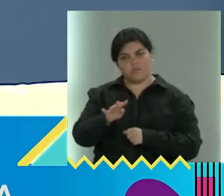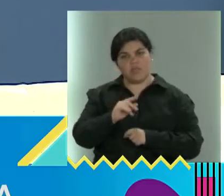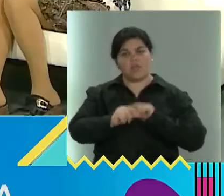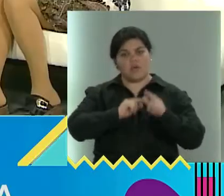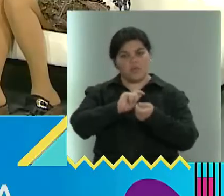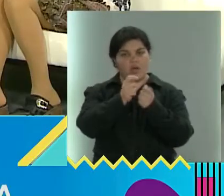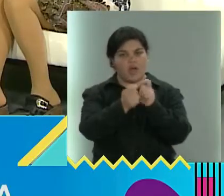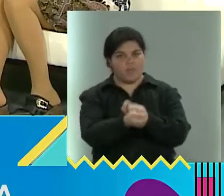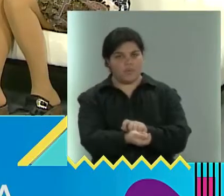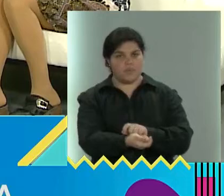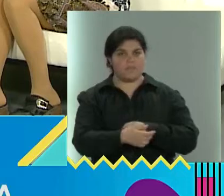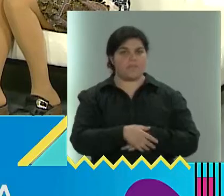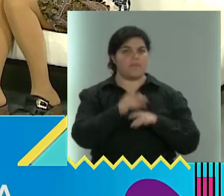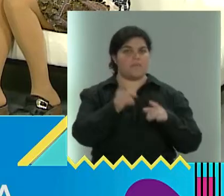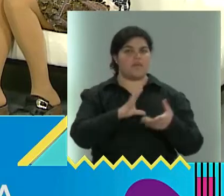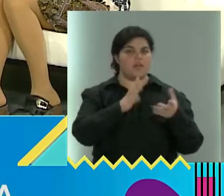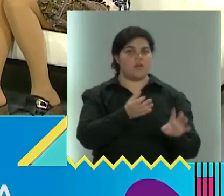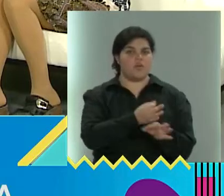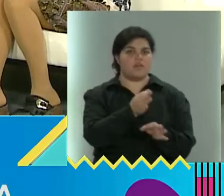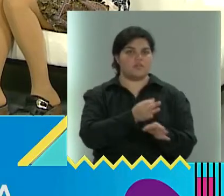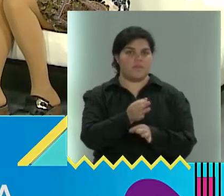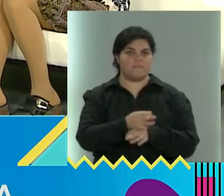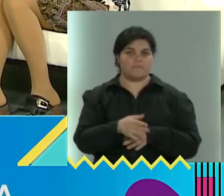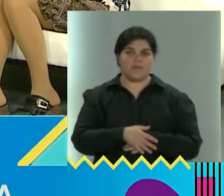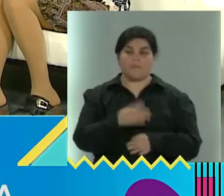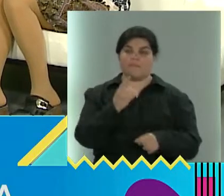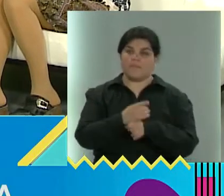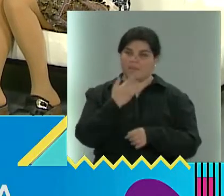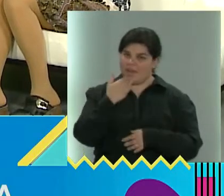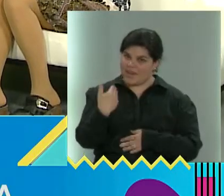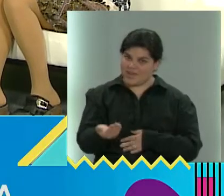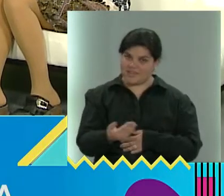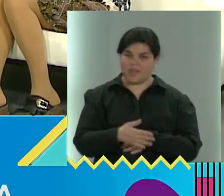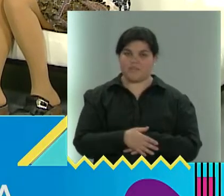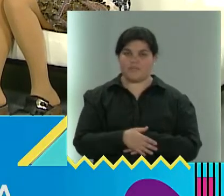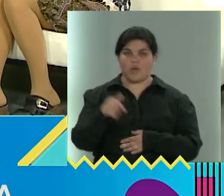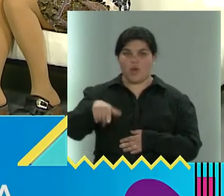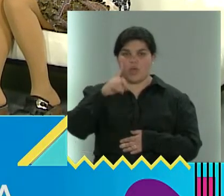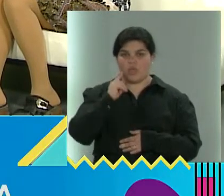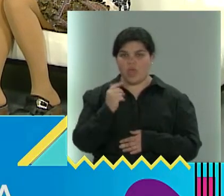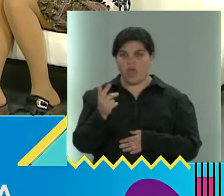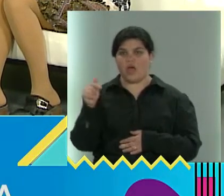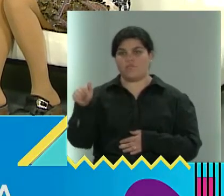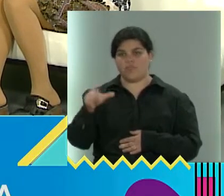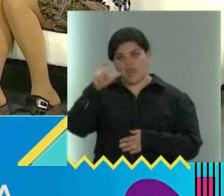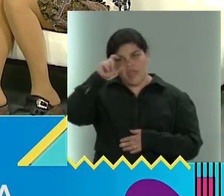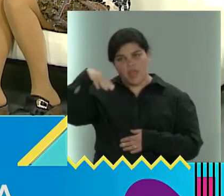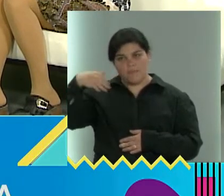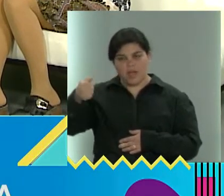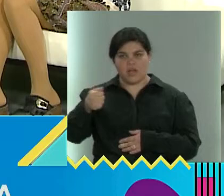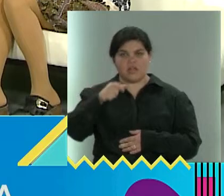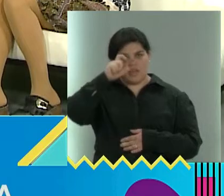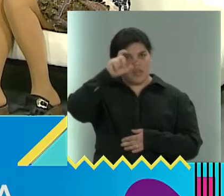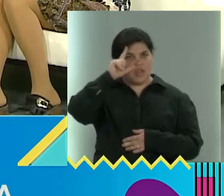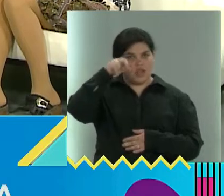¿no?, de la renovación pedagógica. Emma, quiero agradecerte por acompañarnos en este día. También Eleonora, gracias por acompañarnos, ha sido un